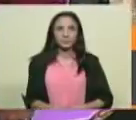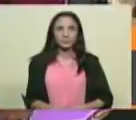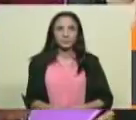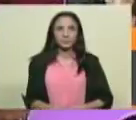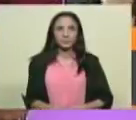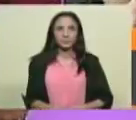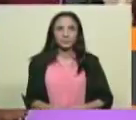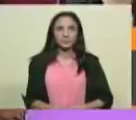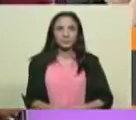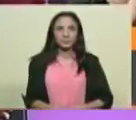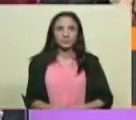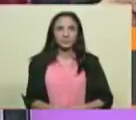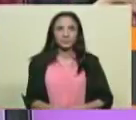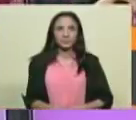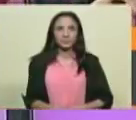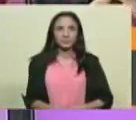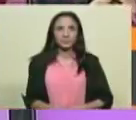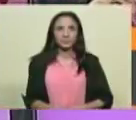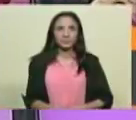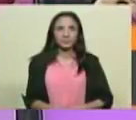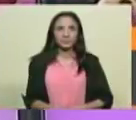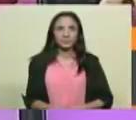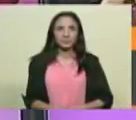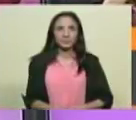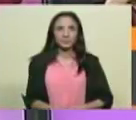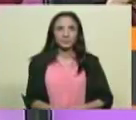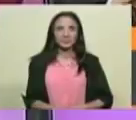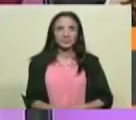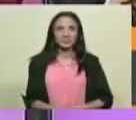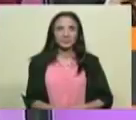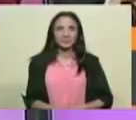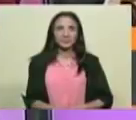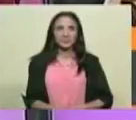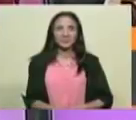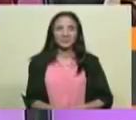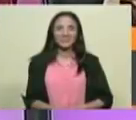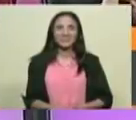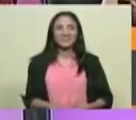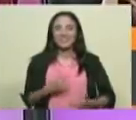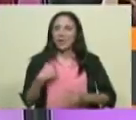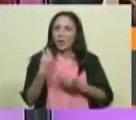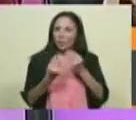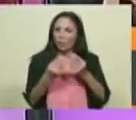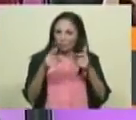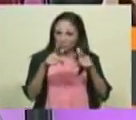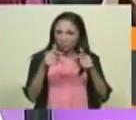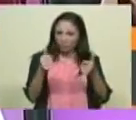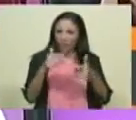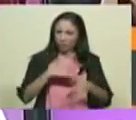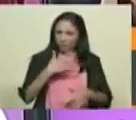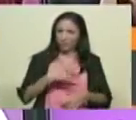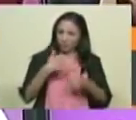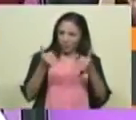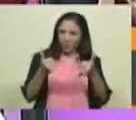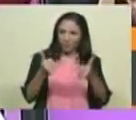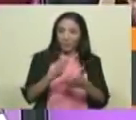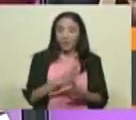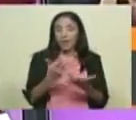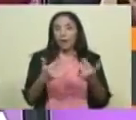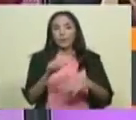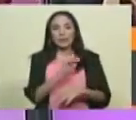Marvis, Marvis, Marvis. ¿Cómo estás? Muy bien. Muy bien, presidente.